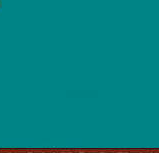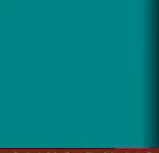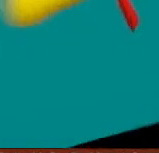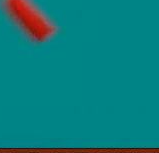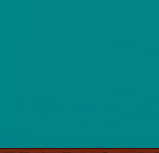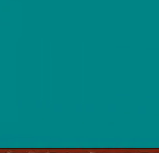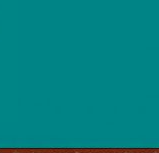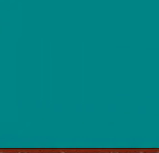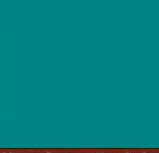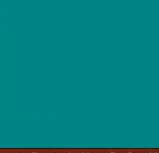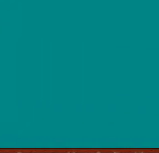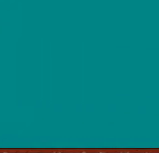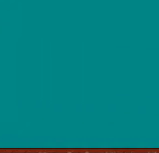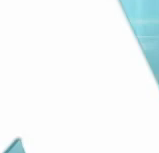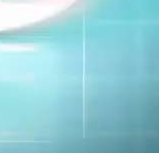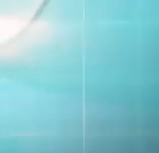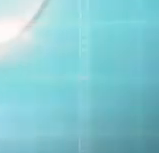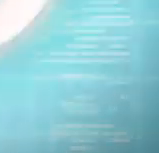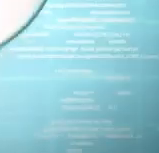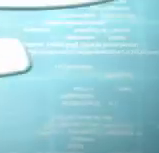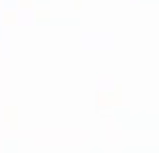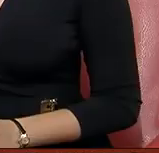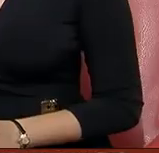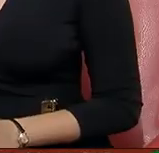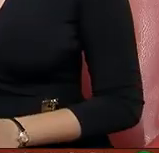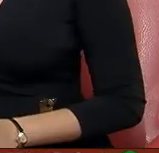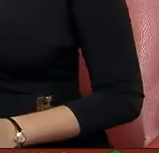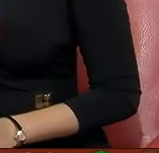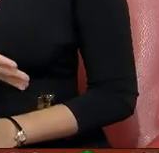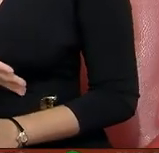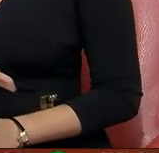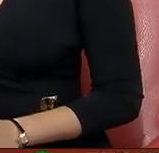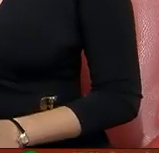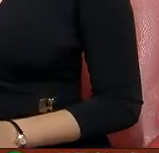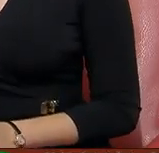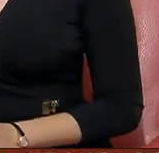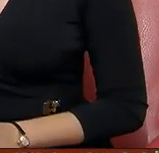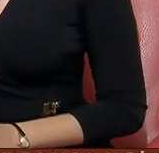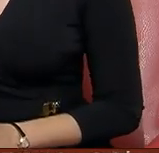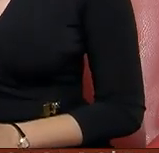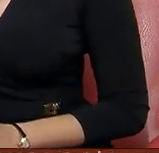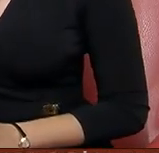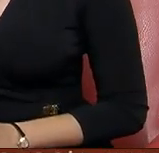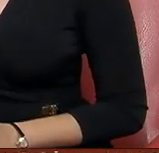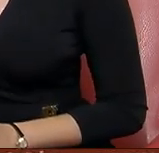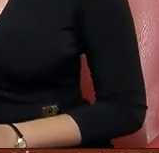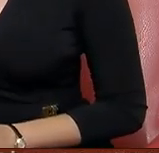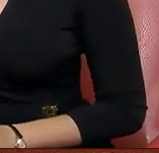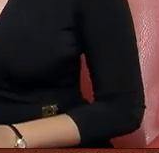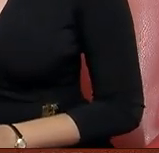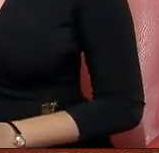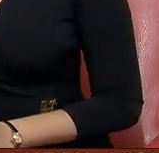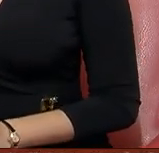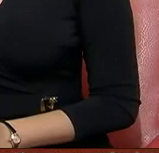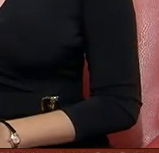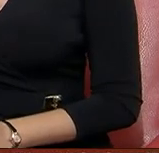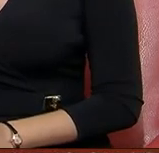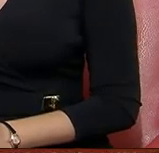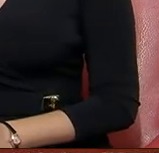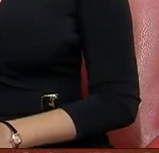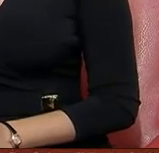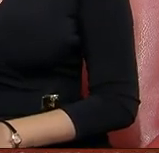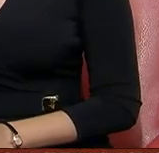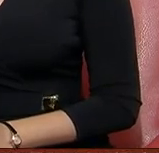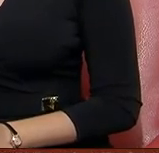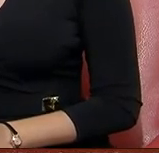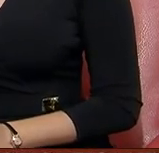y bueno, también que se vaya aumentando la diversidad. Recordemos que el año pasado el diccionario de Oxford hizo